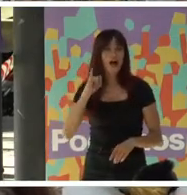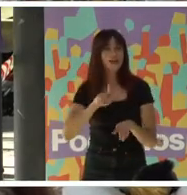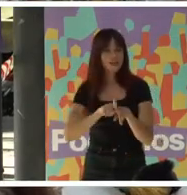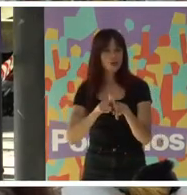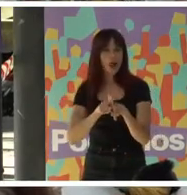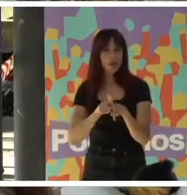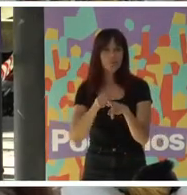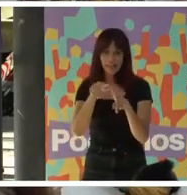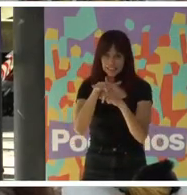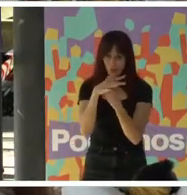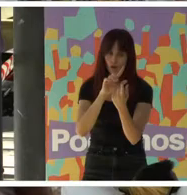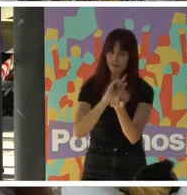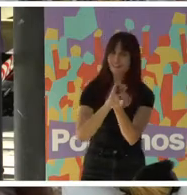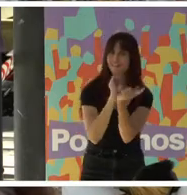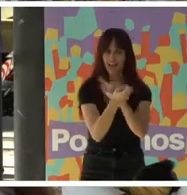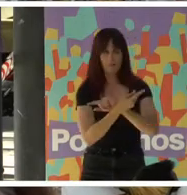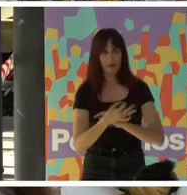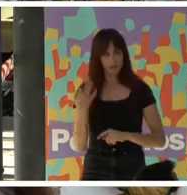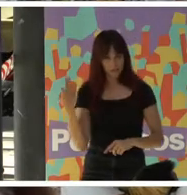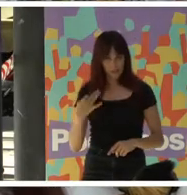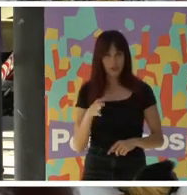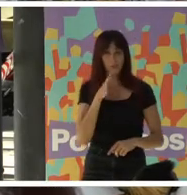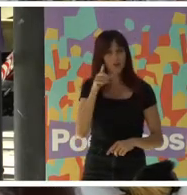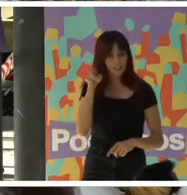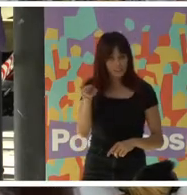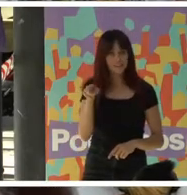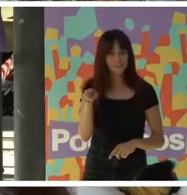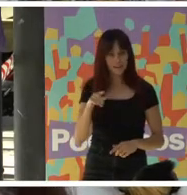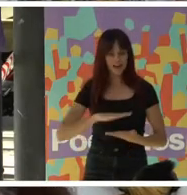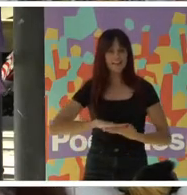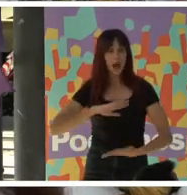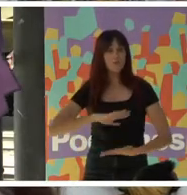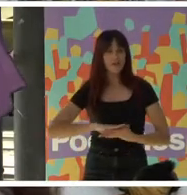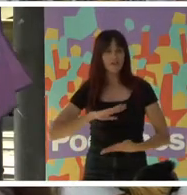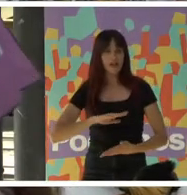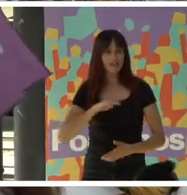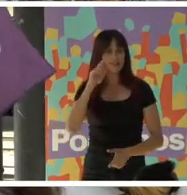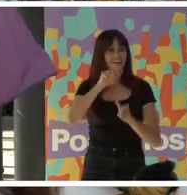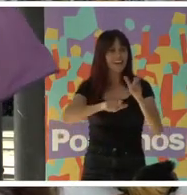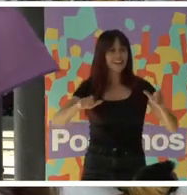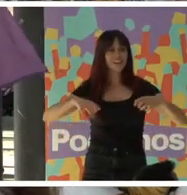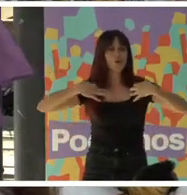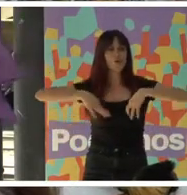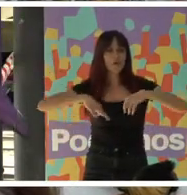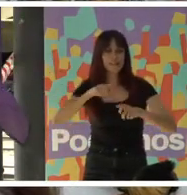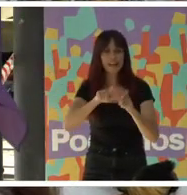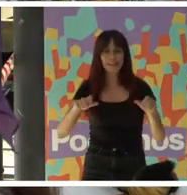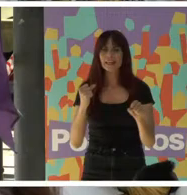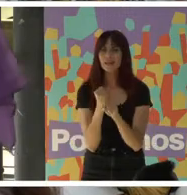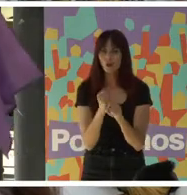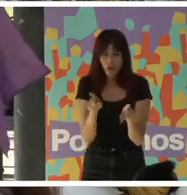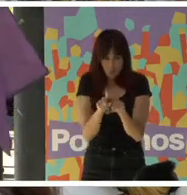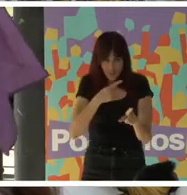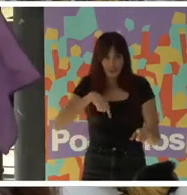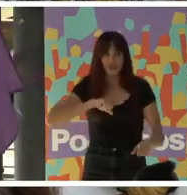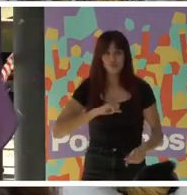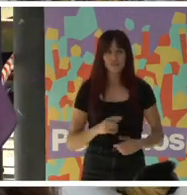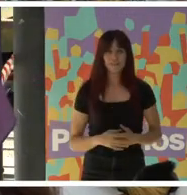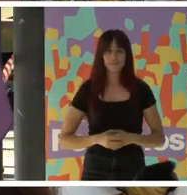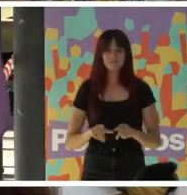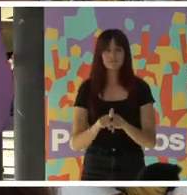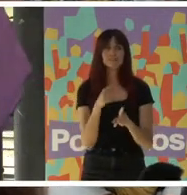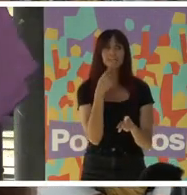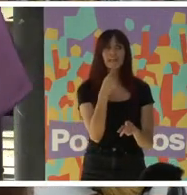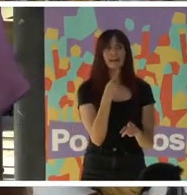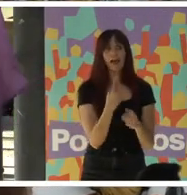darle la vuelta a la tortilla. Porque esa es la capacidad que tiene la gente humilde, la gente trabajadora como nosotras, de